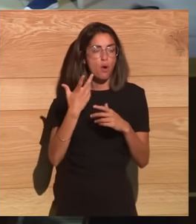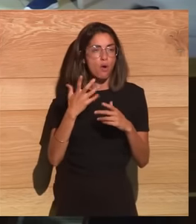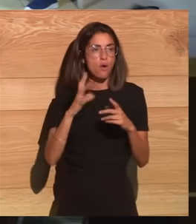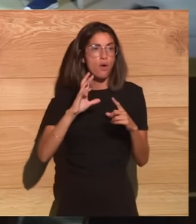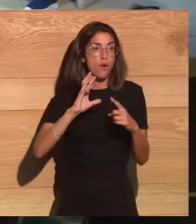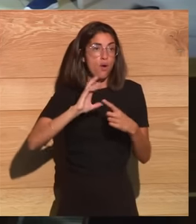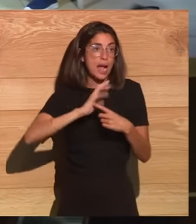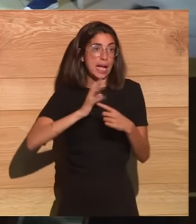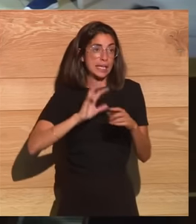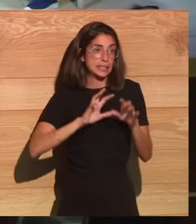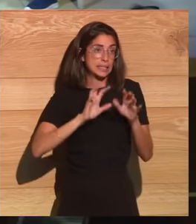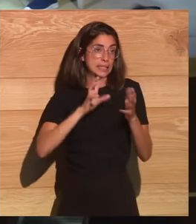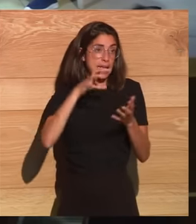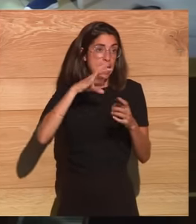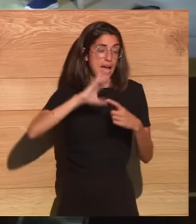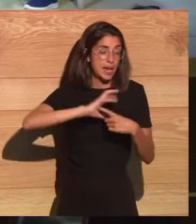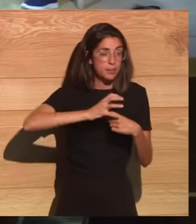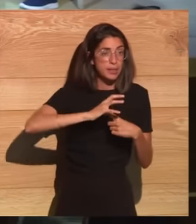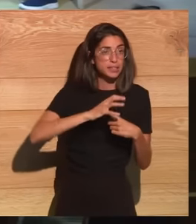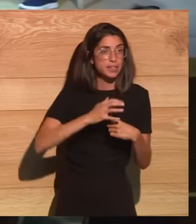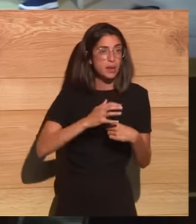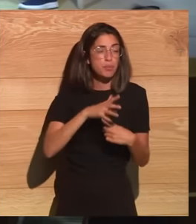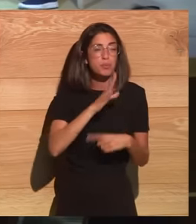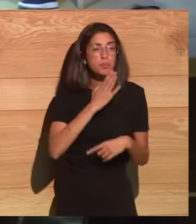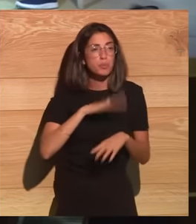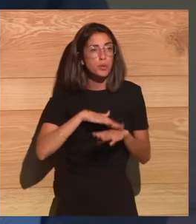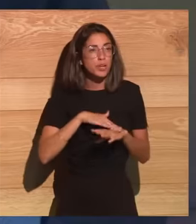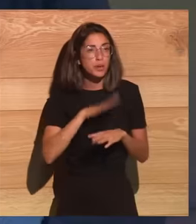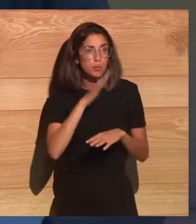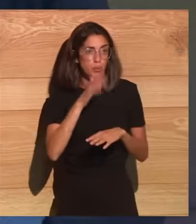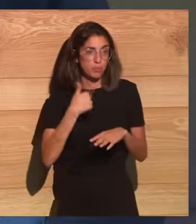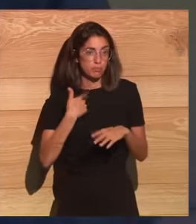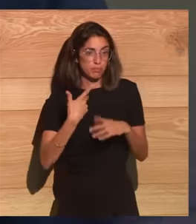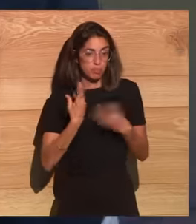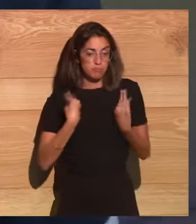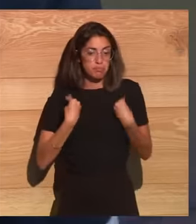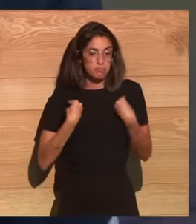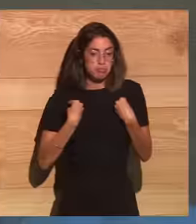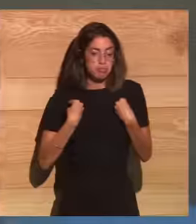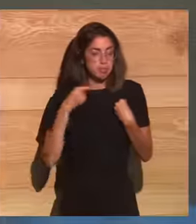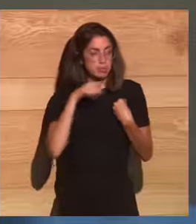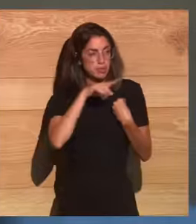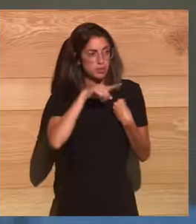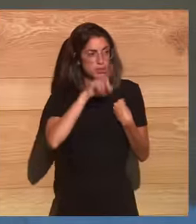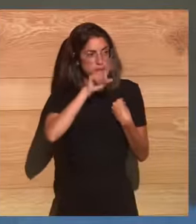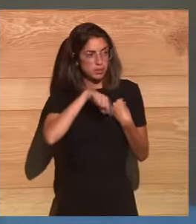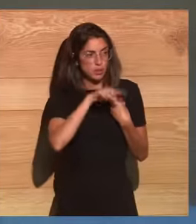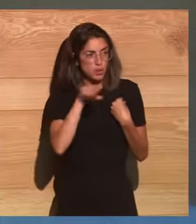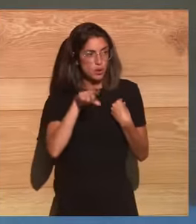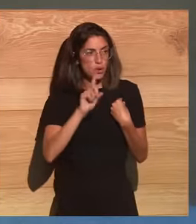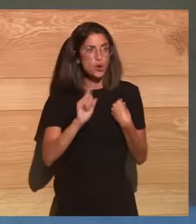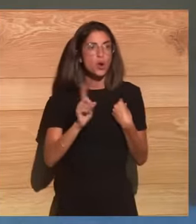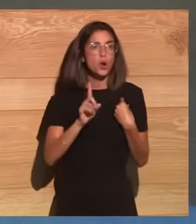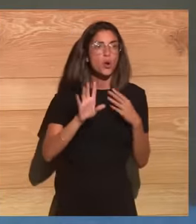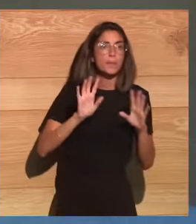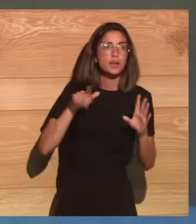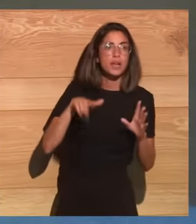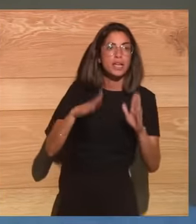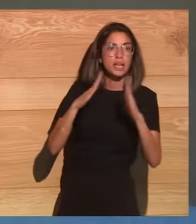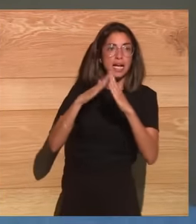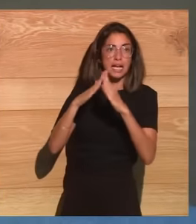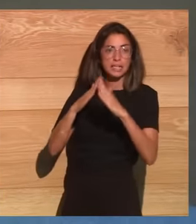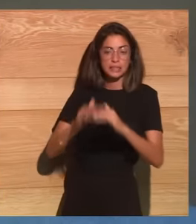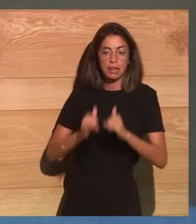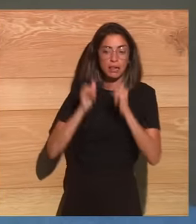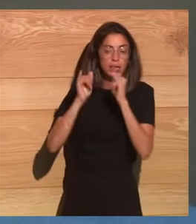manchega. De Valdaracete. De Valdaracete. ¿Pero viviste ahí? Porque si por osmosis... No, hombre, pero tú llegas a una casa donde la